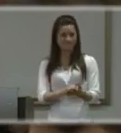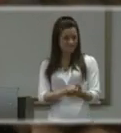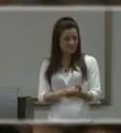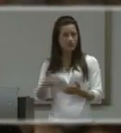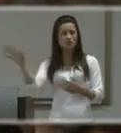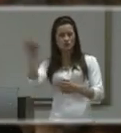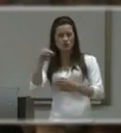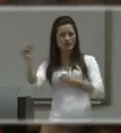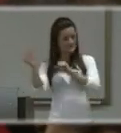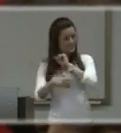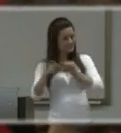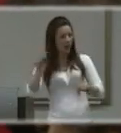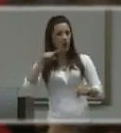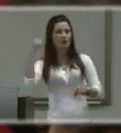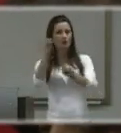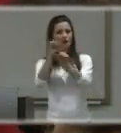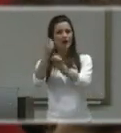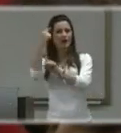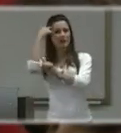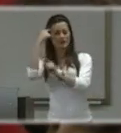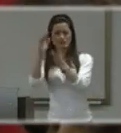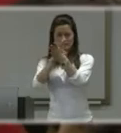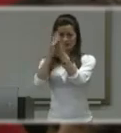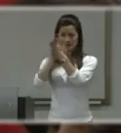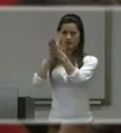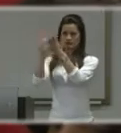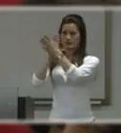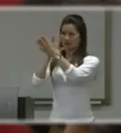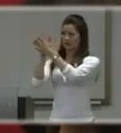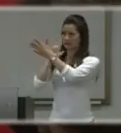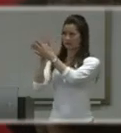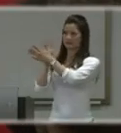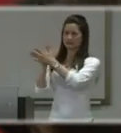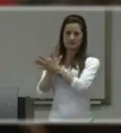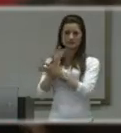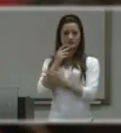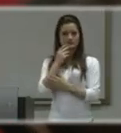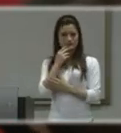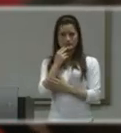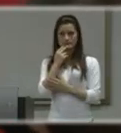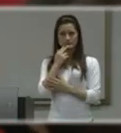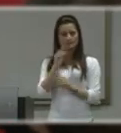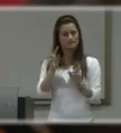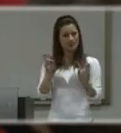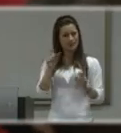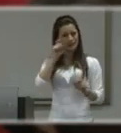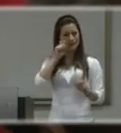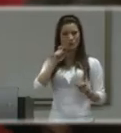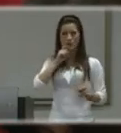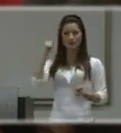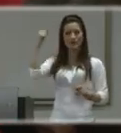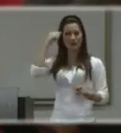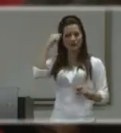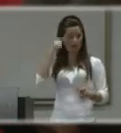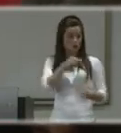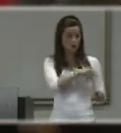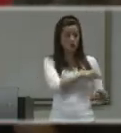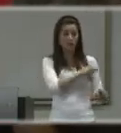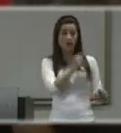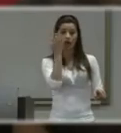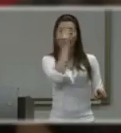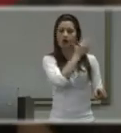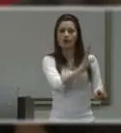mucho y que marca contextualmente el tema de la sexualidad. No solo se niega el placer, sino que siempre